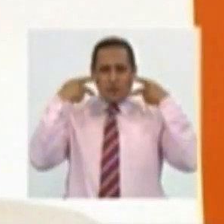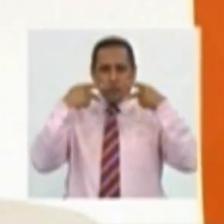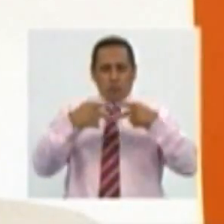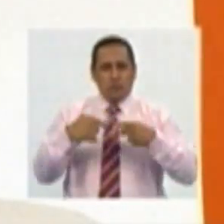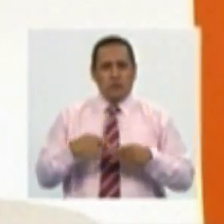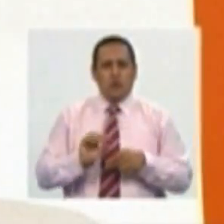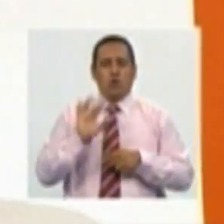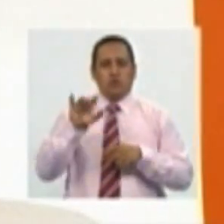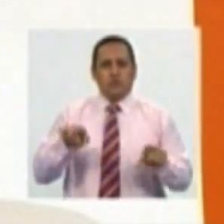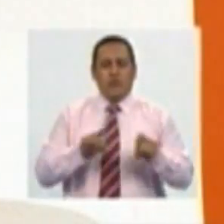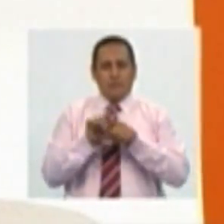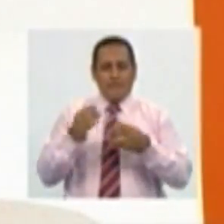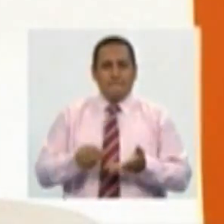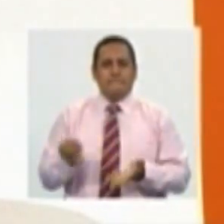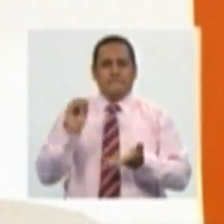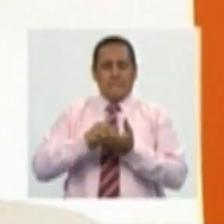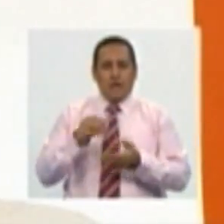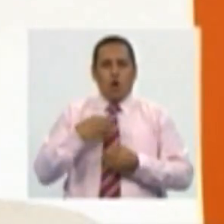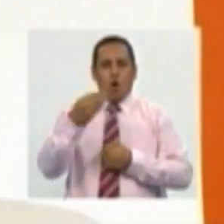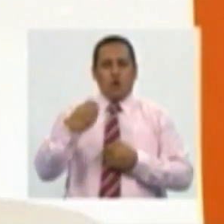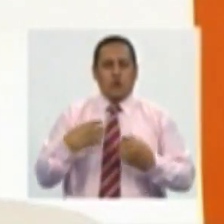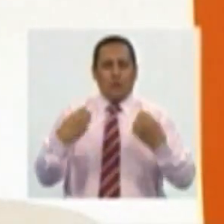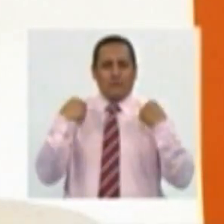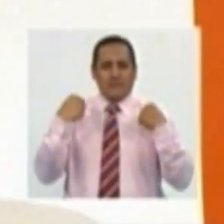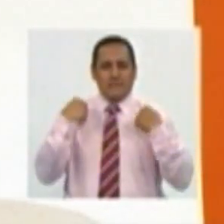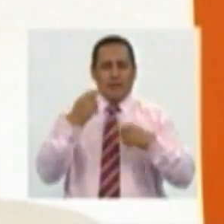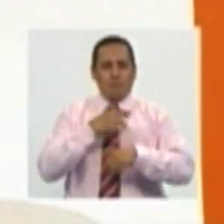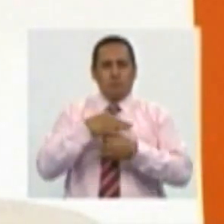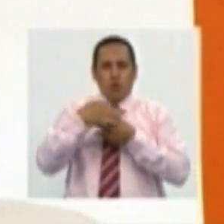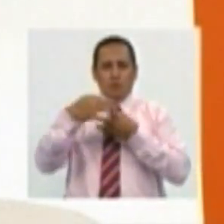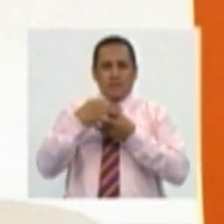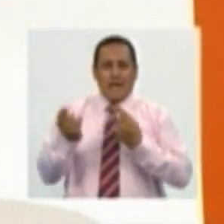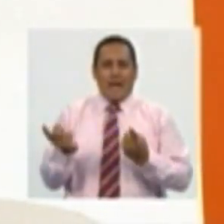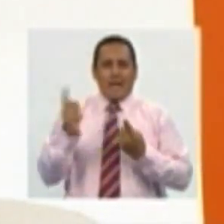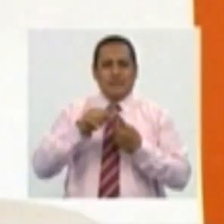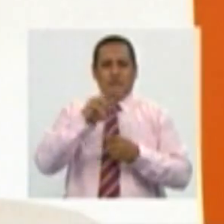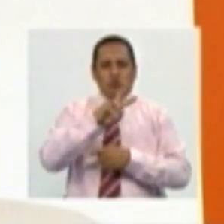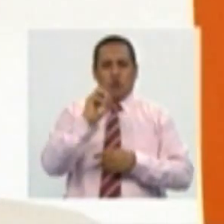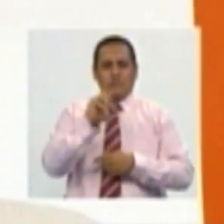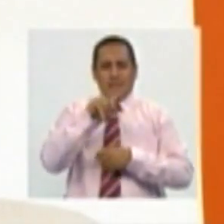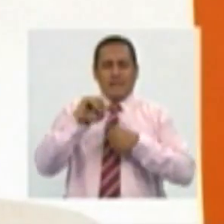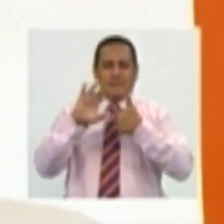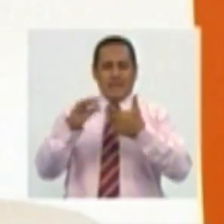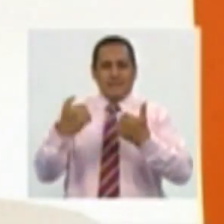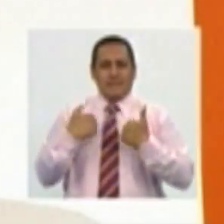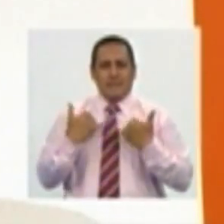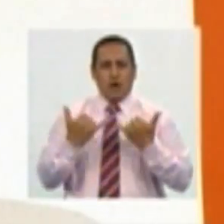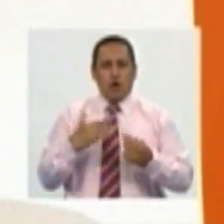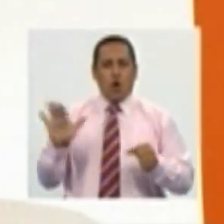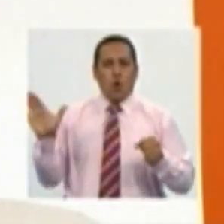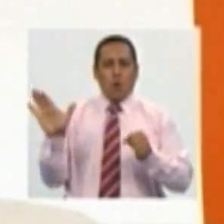Iquitos. Sucesivamente vamos a ampliar otras intendencias regionales. Hasta el 2016 ya se va a tener